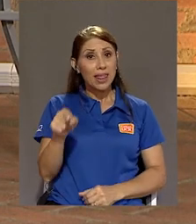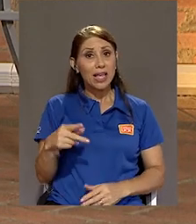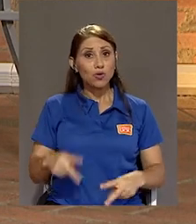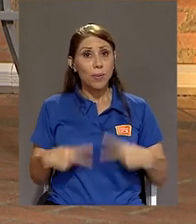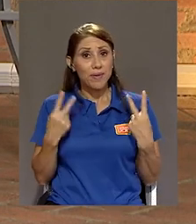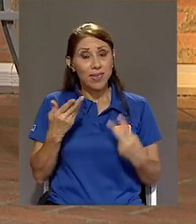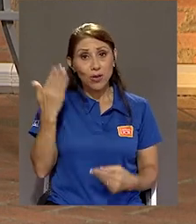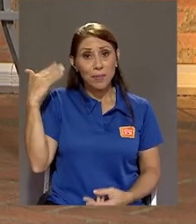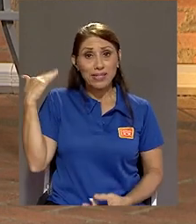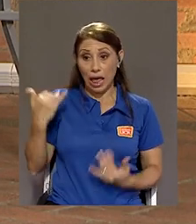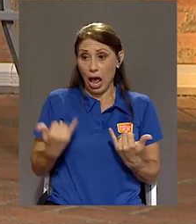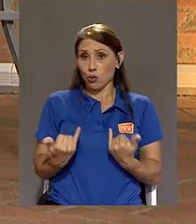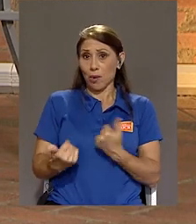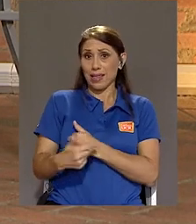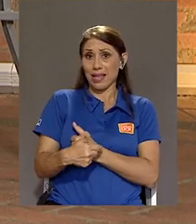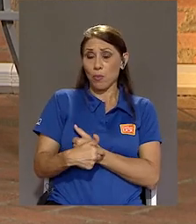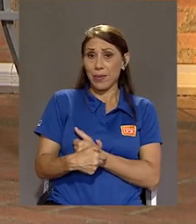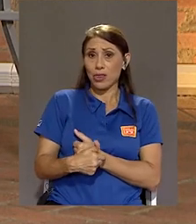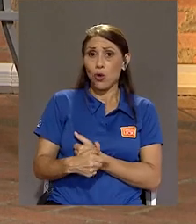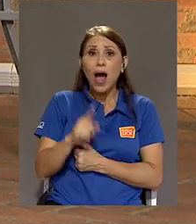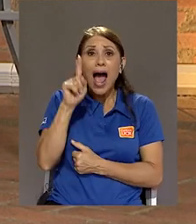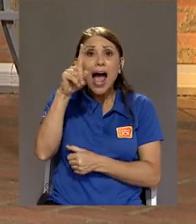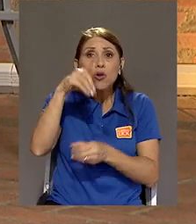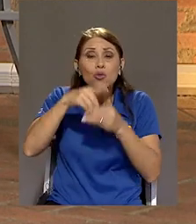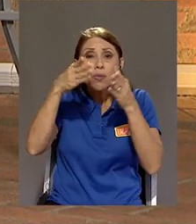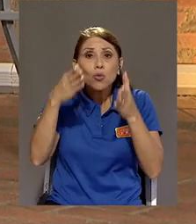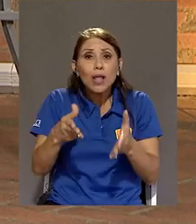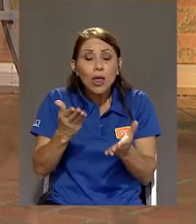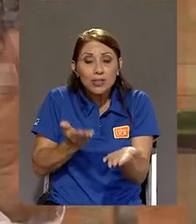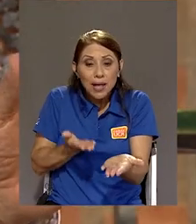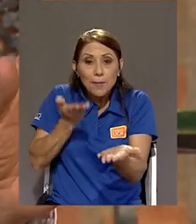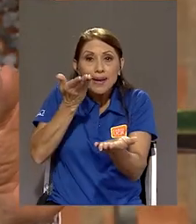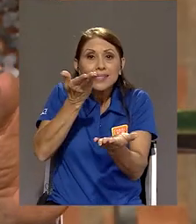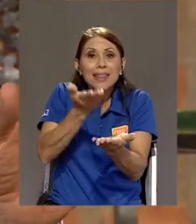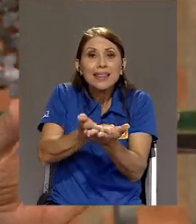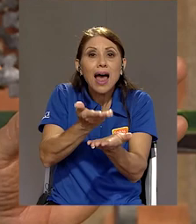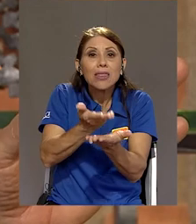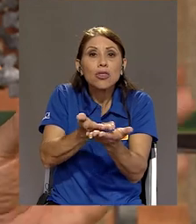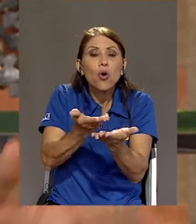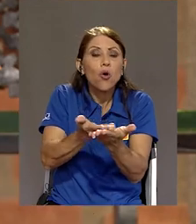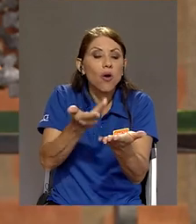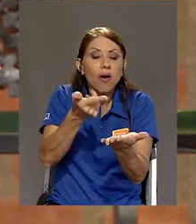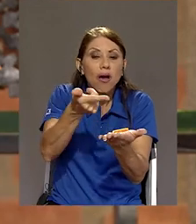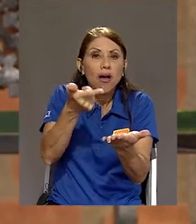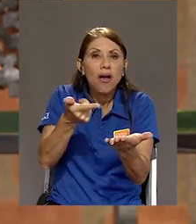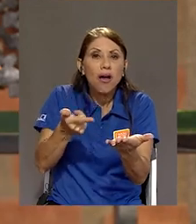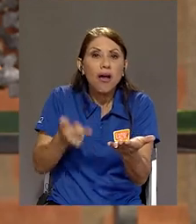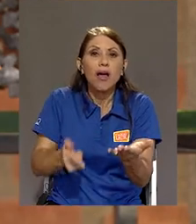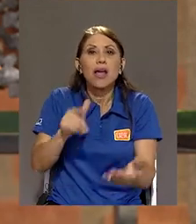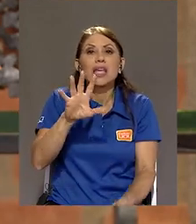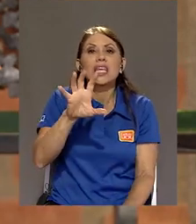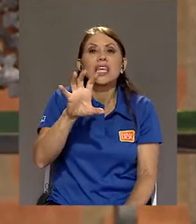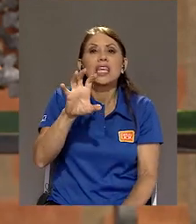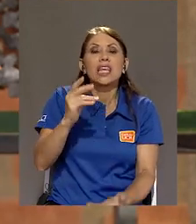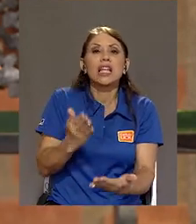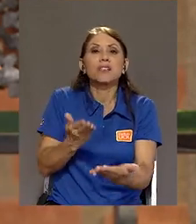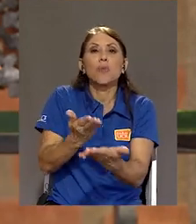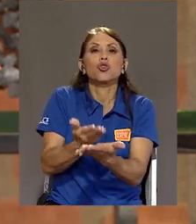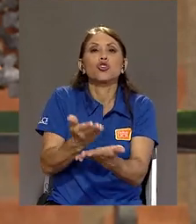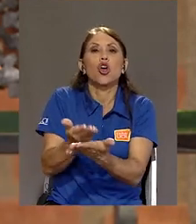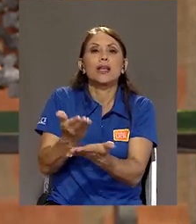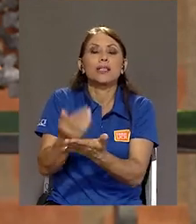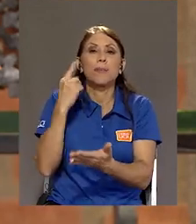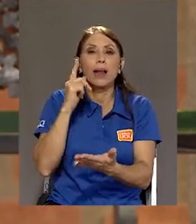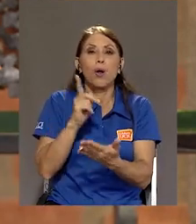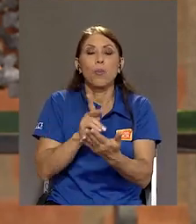en el momento actual hay un diputado que está presentando 500 mociones para un proyecto. Así es como se obstaculiza la